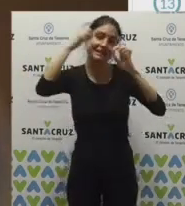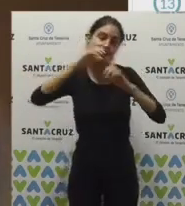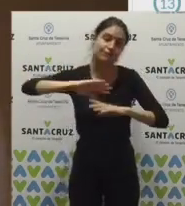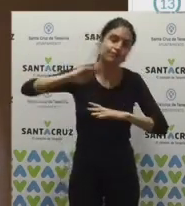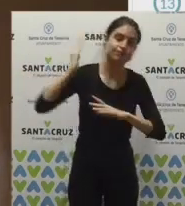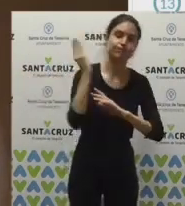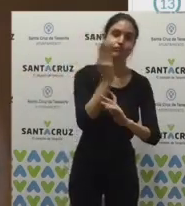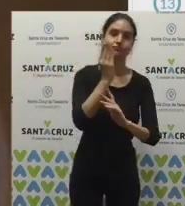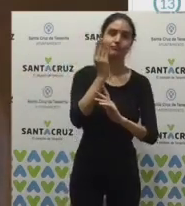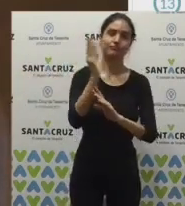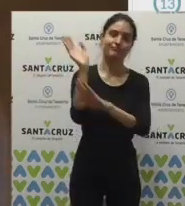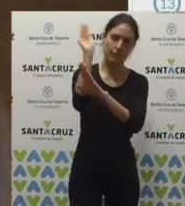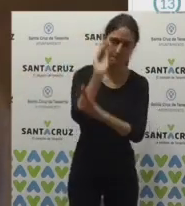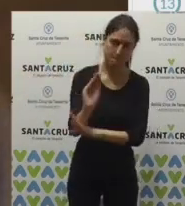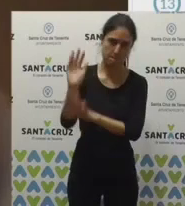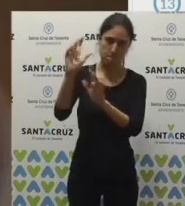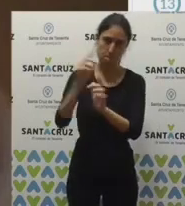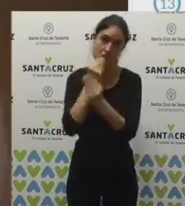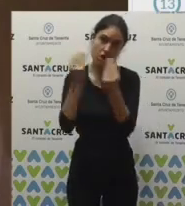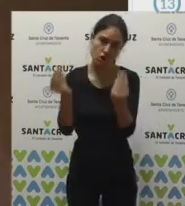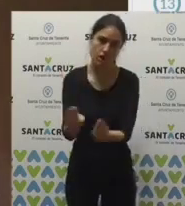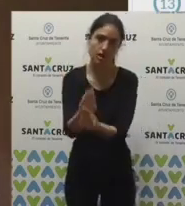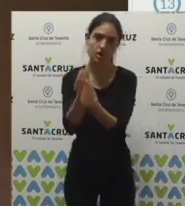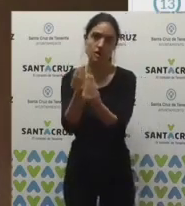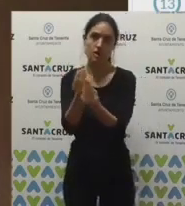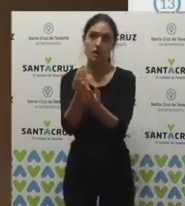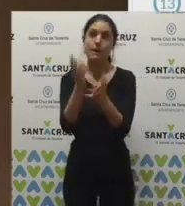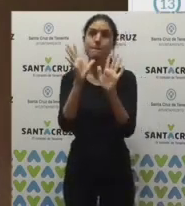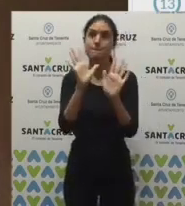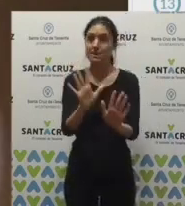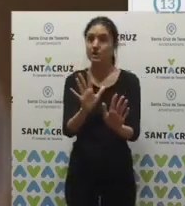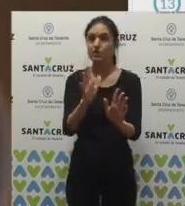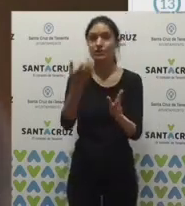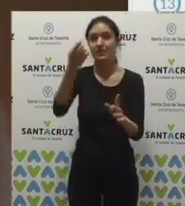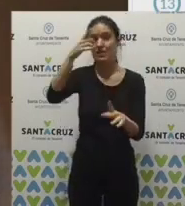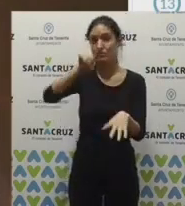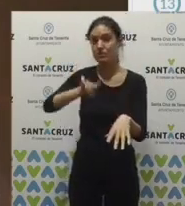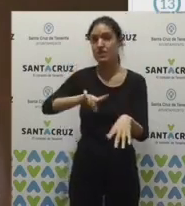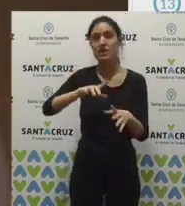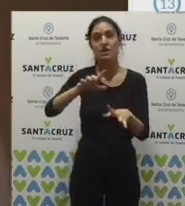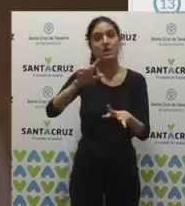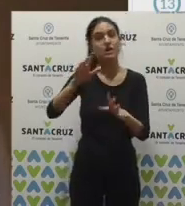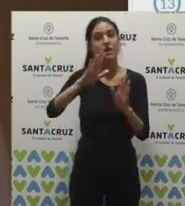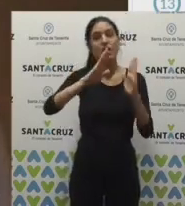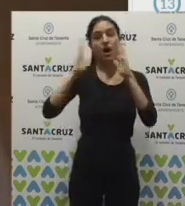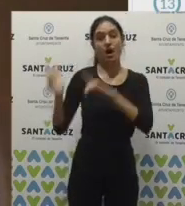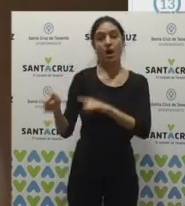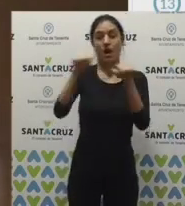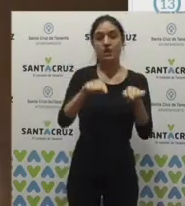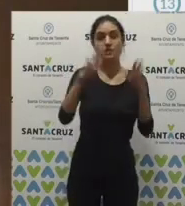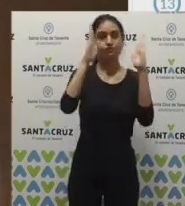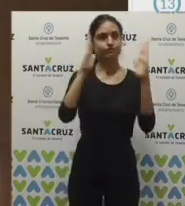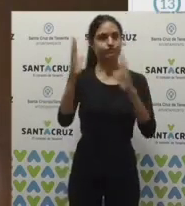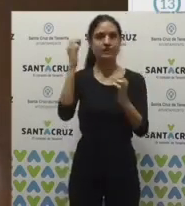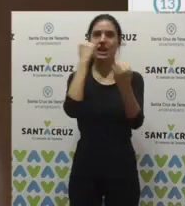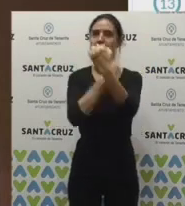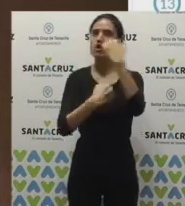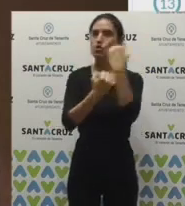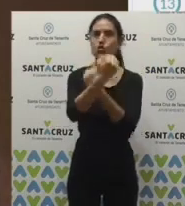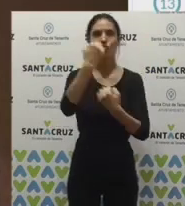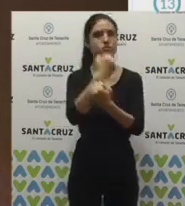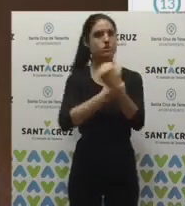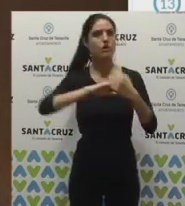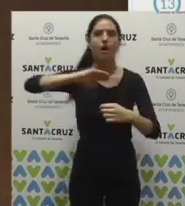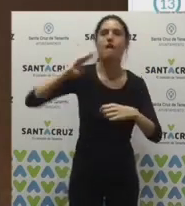ese está provocando un año económico muy importante probablemente sin precedentes en el conjunto de nuestra